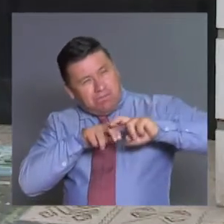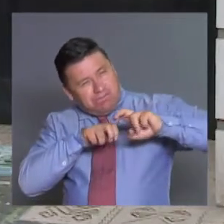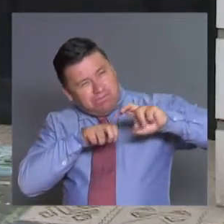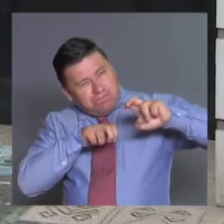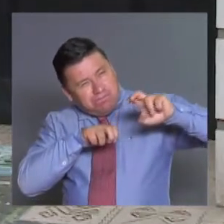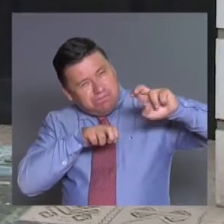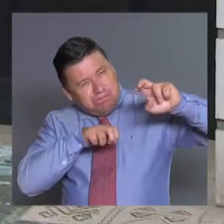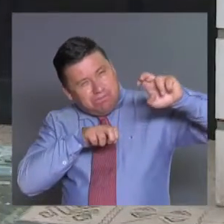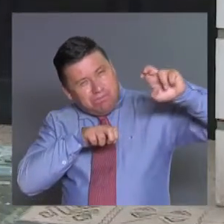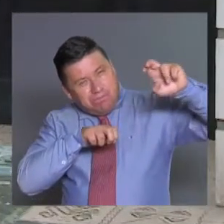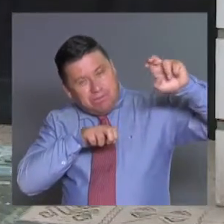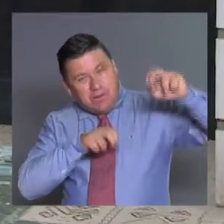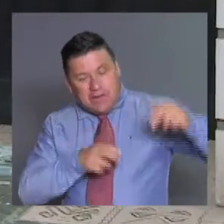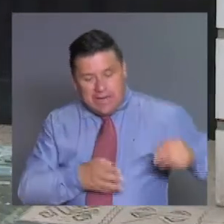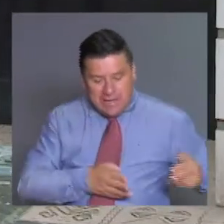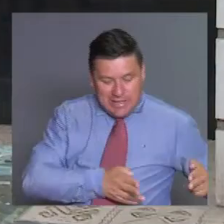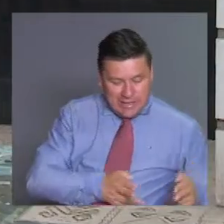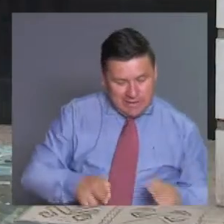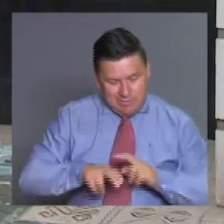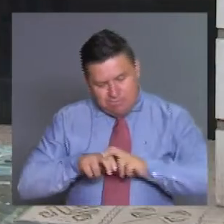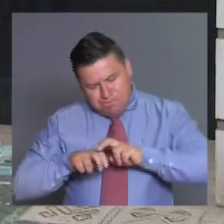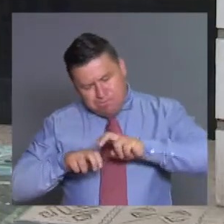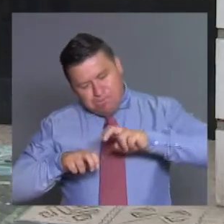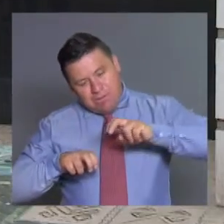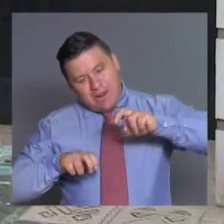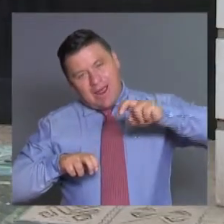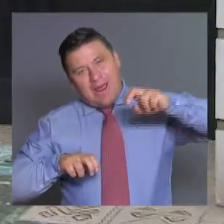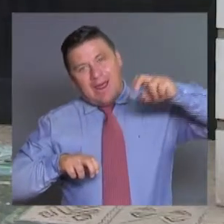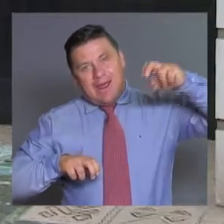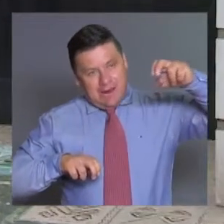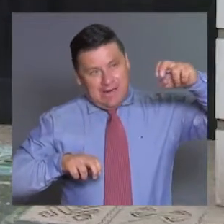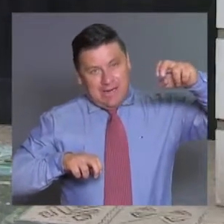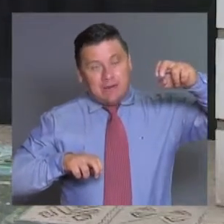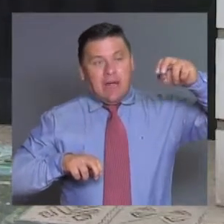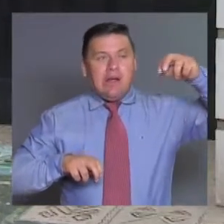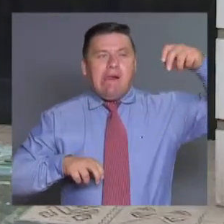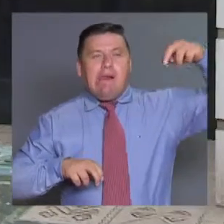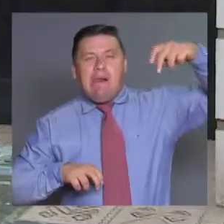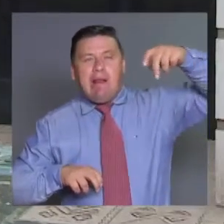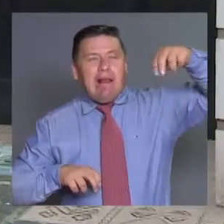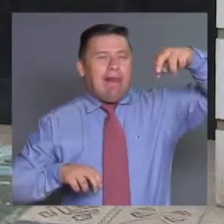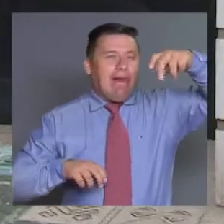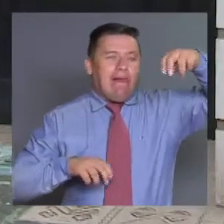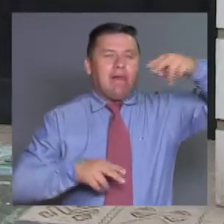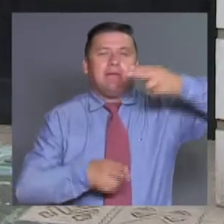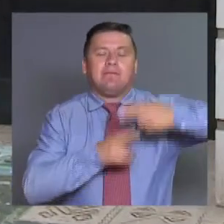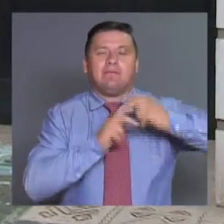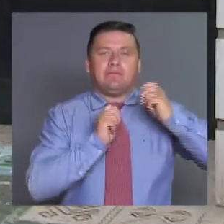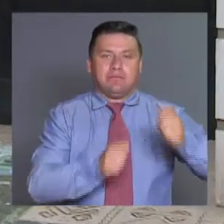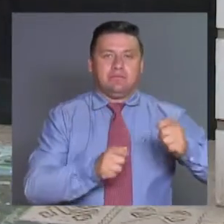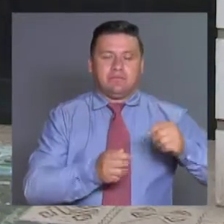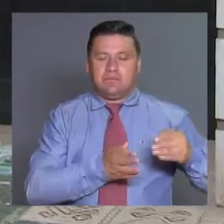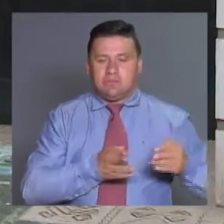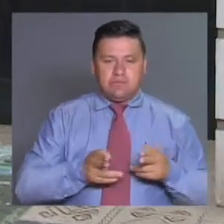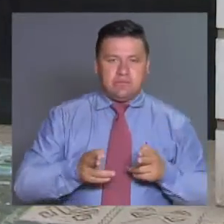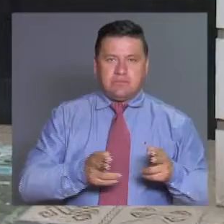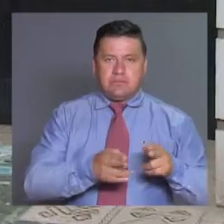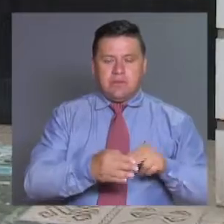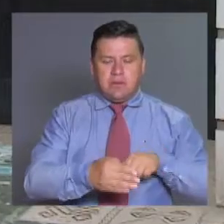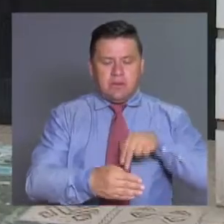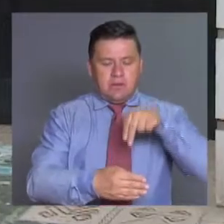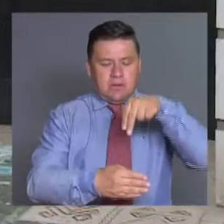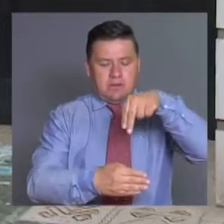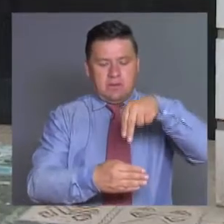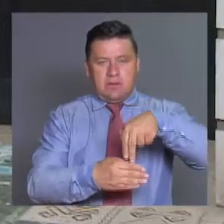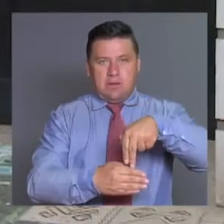que pase sobre el río mocoa y que pueda llegar a un camino ancestral que se llama el camino trasandino